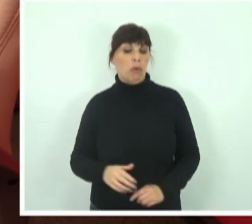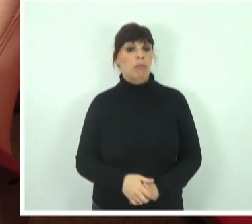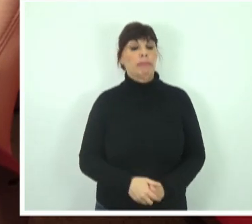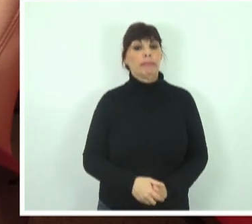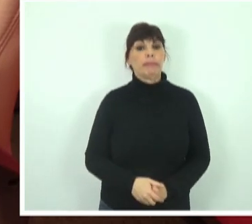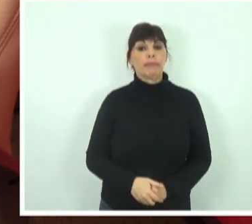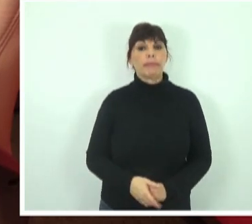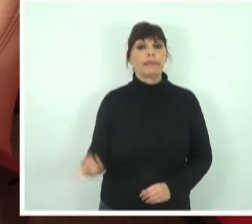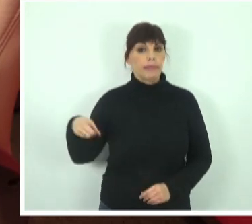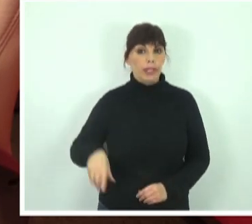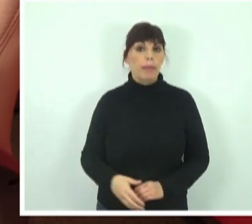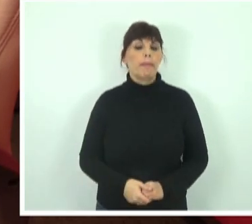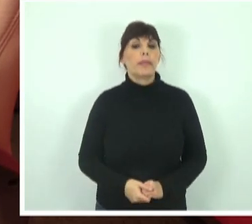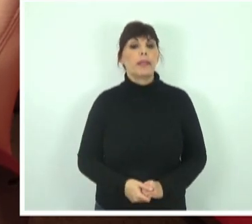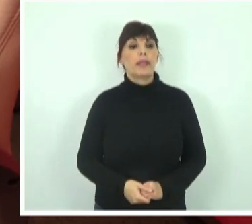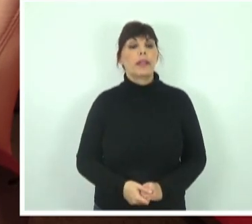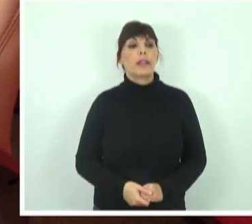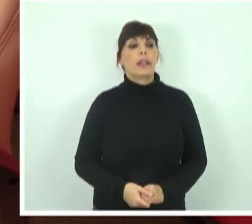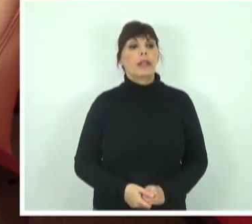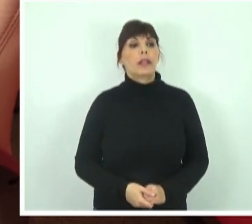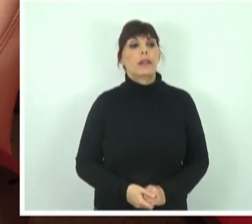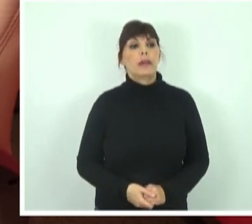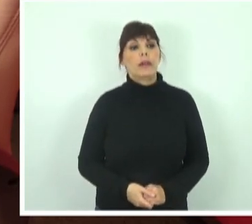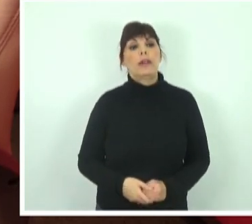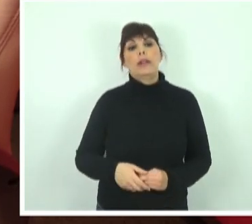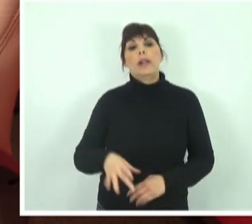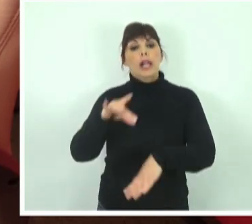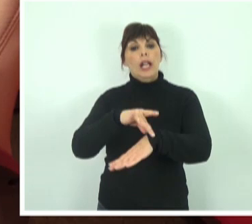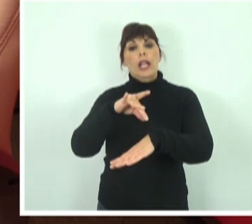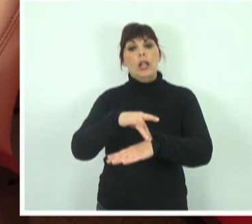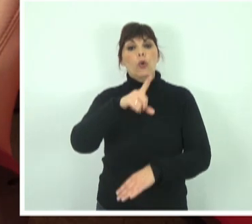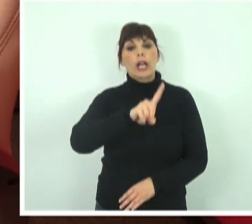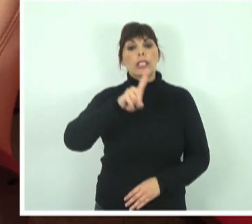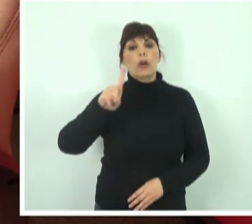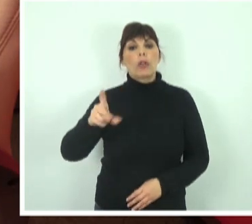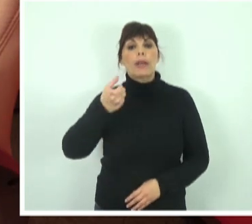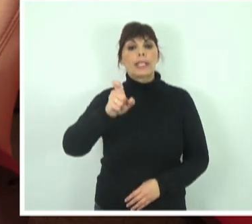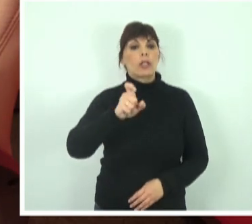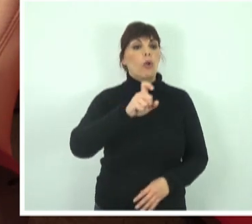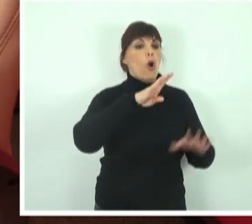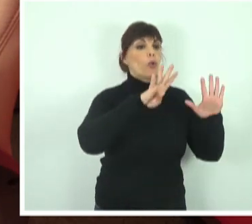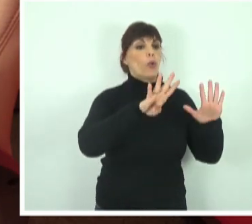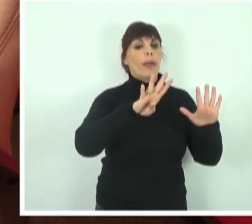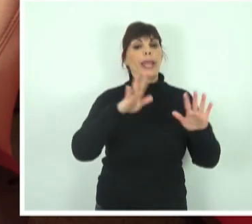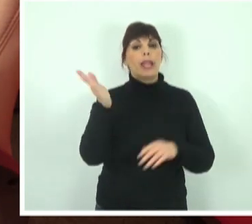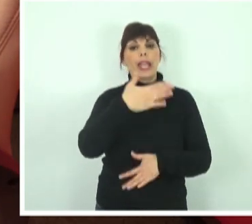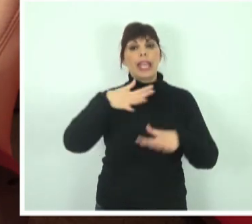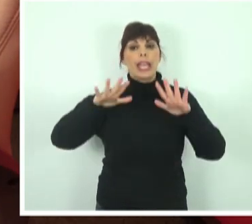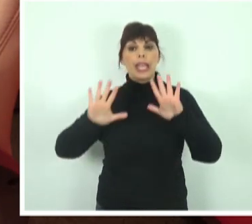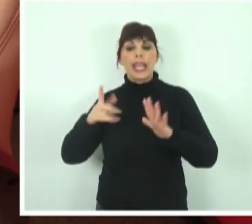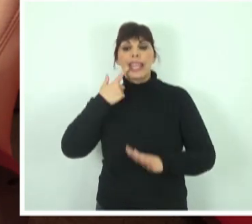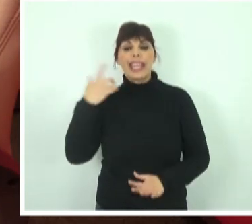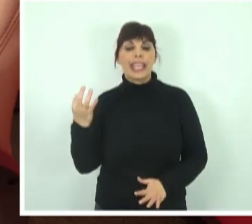en, por ejemplo, en Lucas 11, versículo 9 y versículo 10. Y yo os